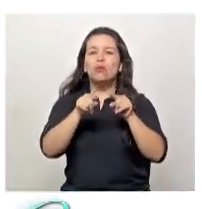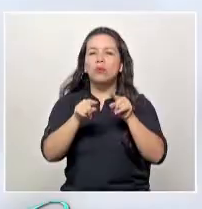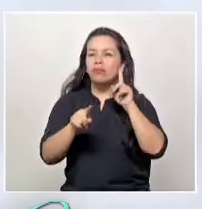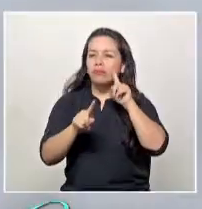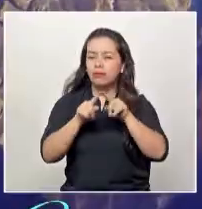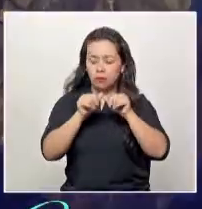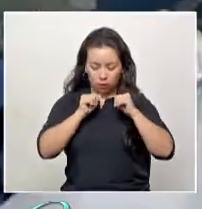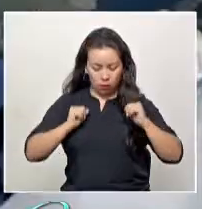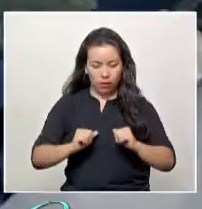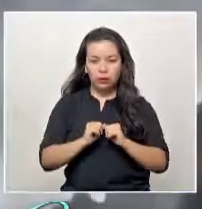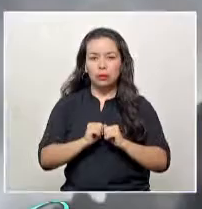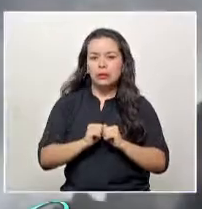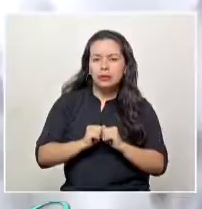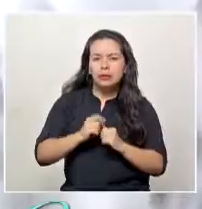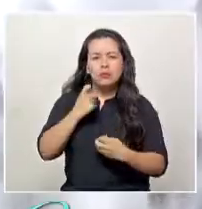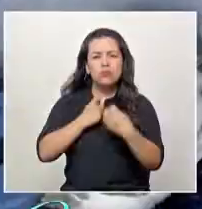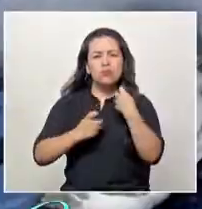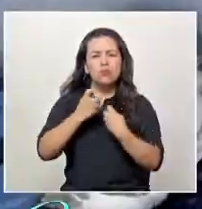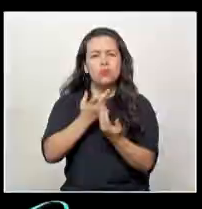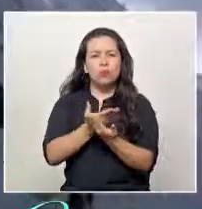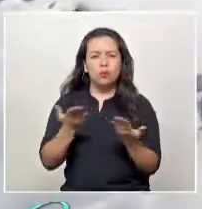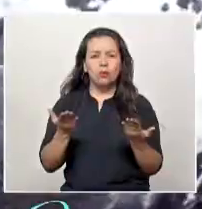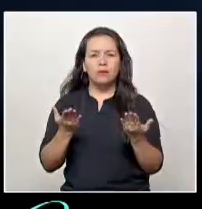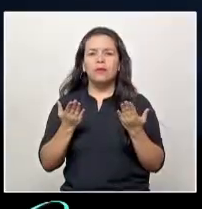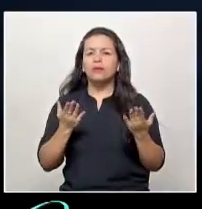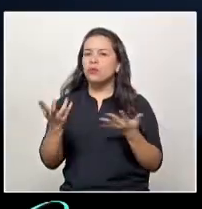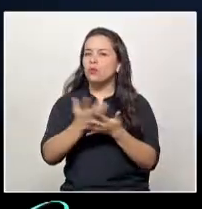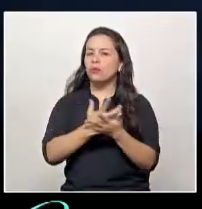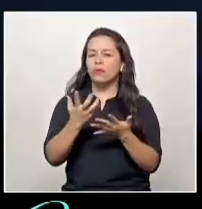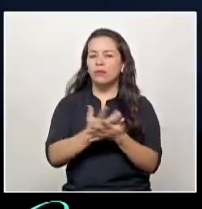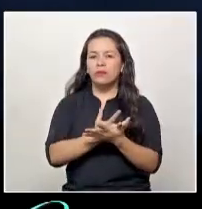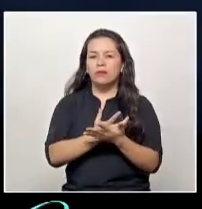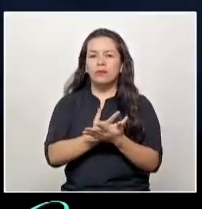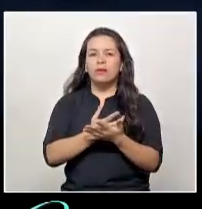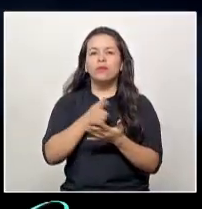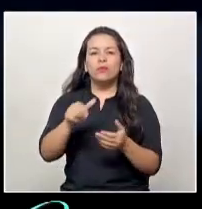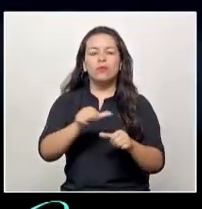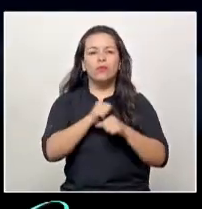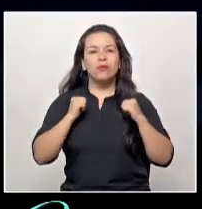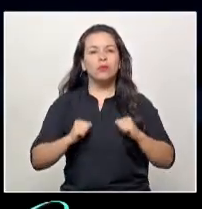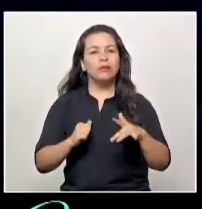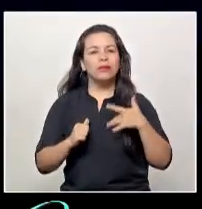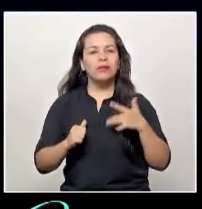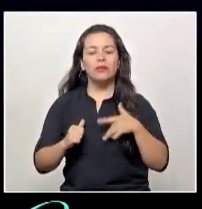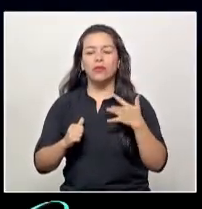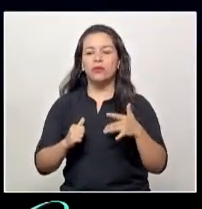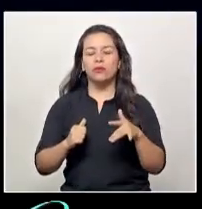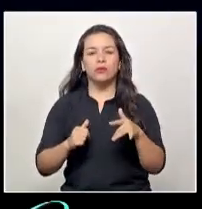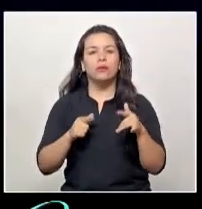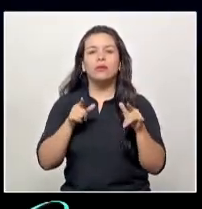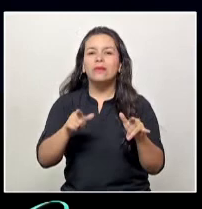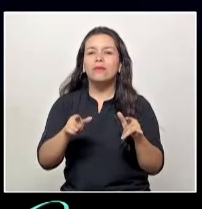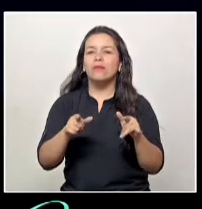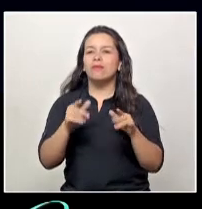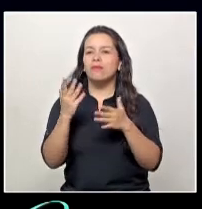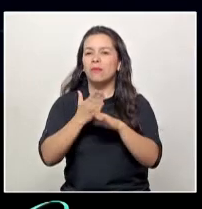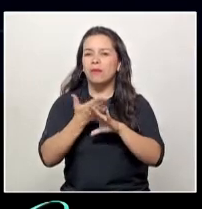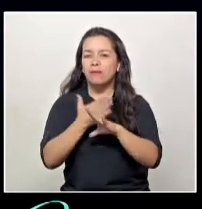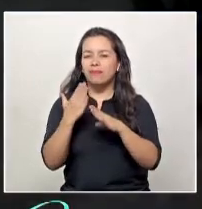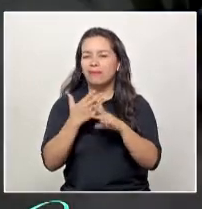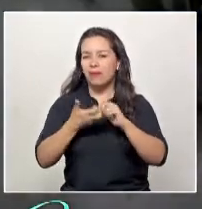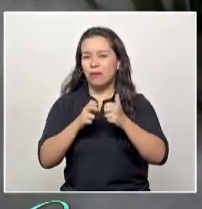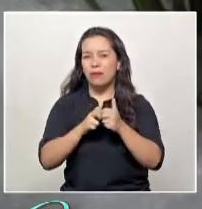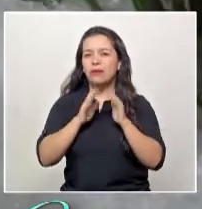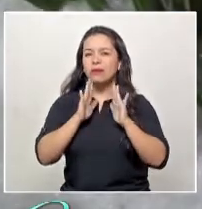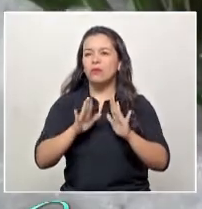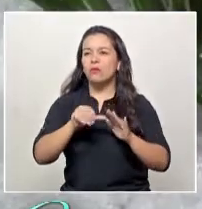corazón en un misterio. No le pides consejo. Cuando tu corazón siente la carga de un problema, tú crees